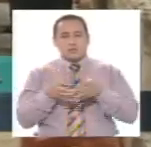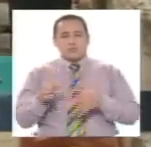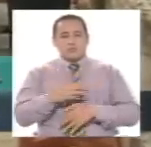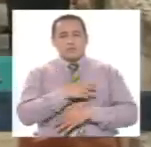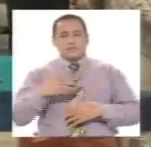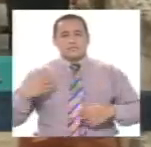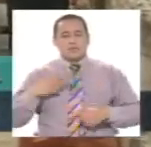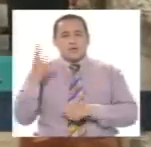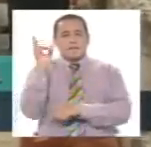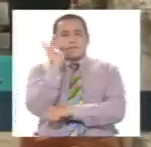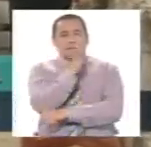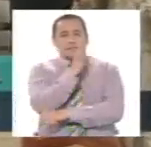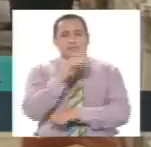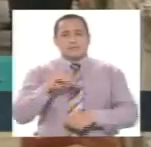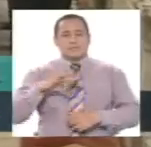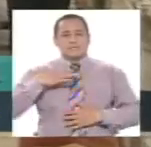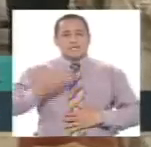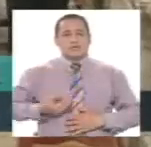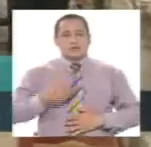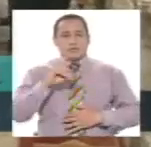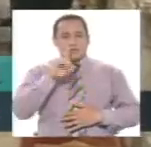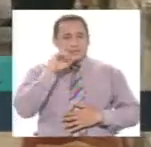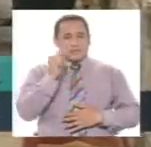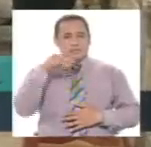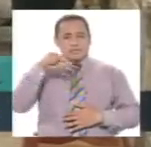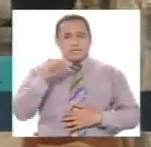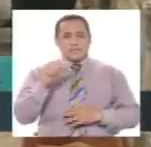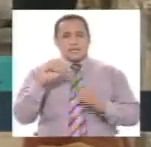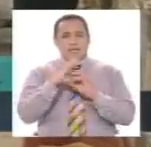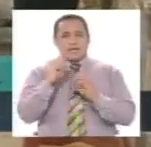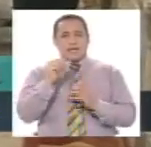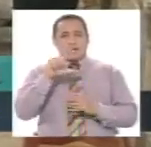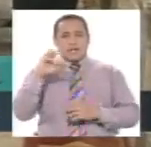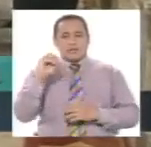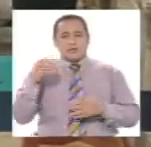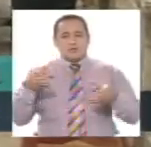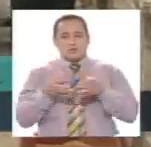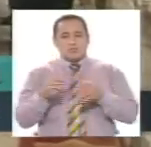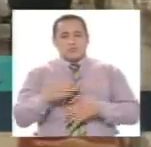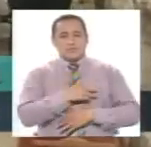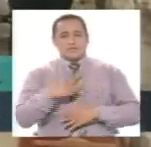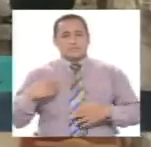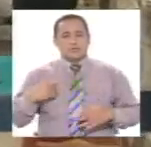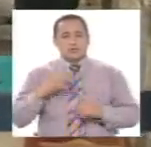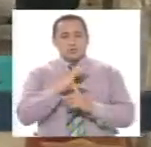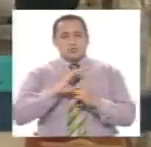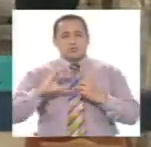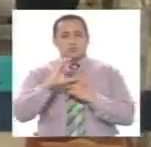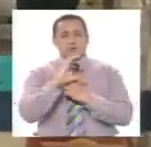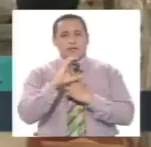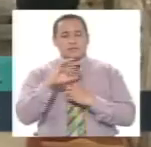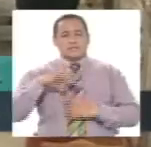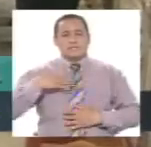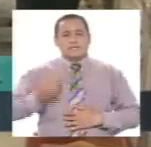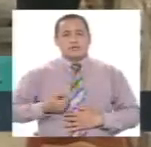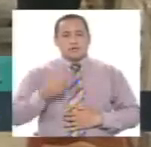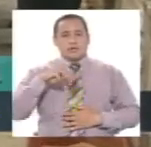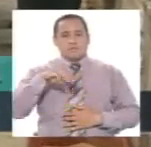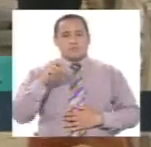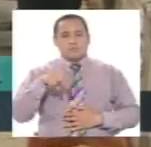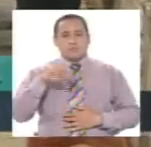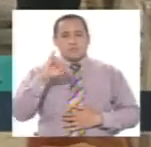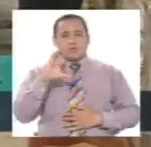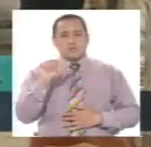del Ambiente. Señora Diana Álvarez Calderón Gallo, en el despacho de Cultura. Señora Mónica